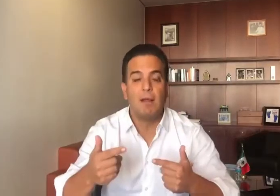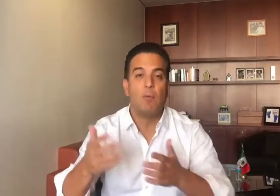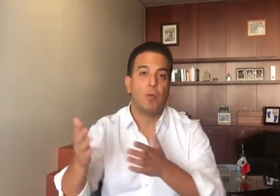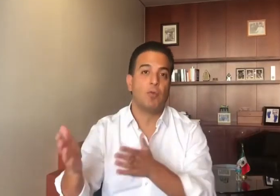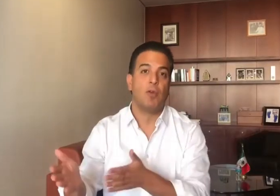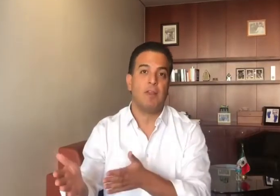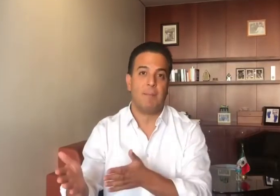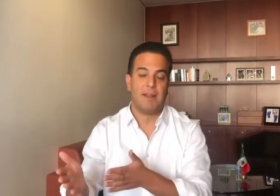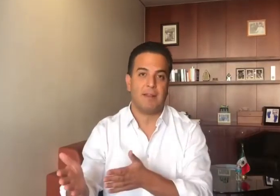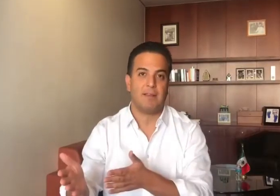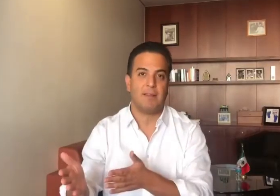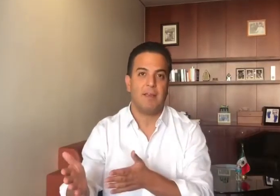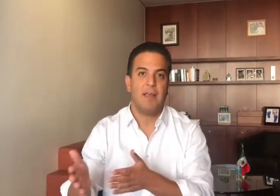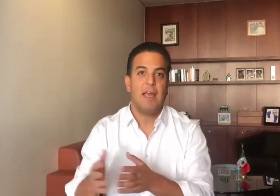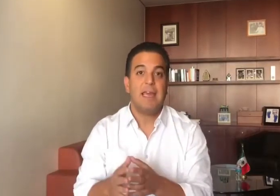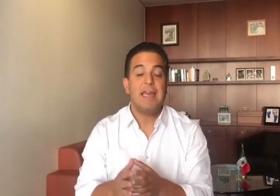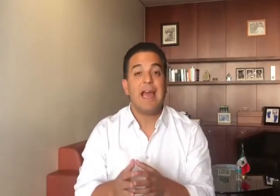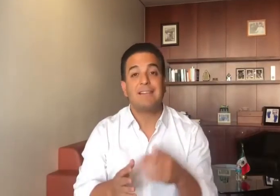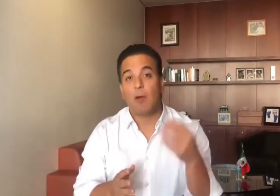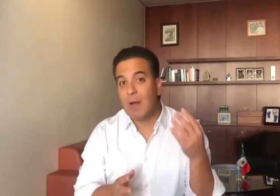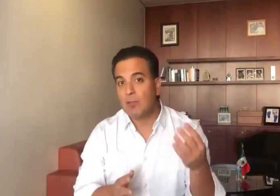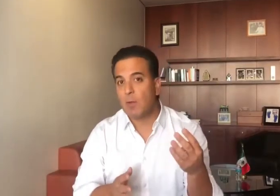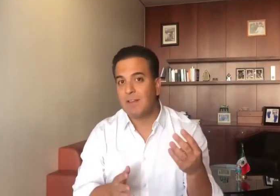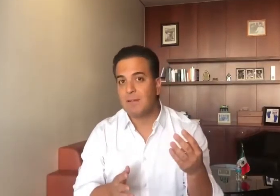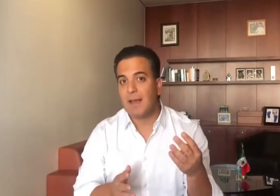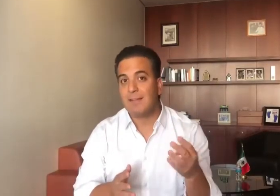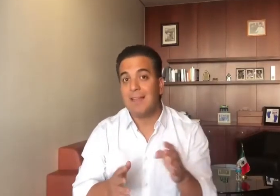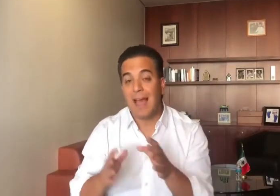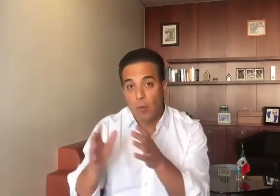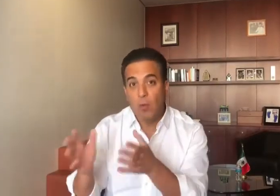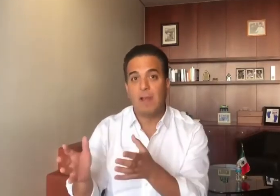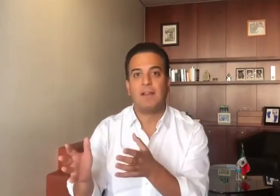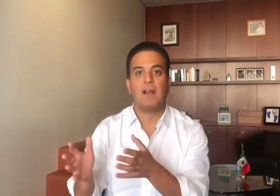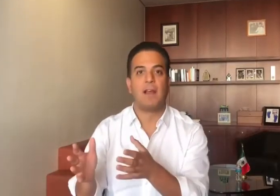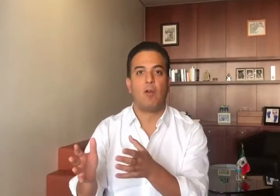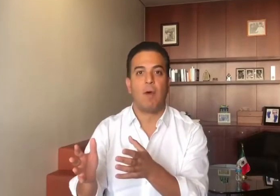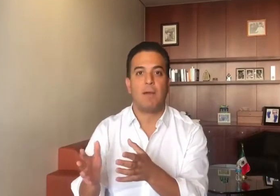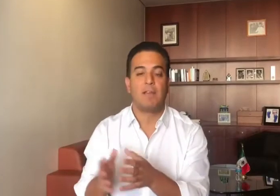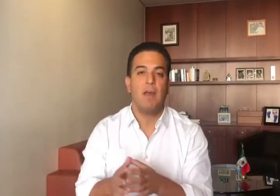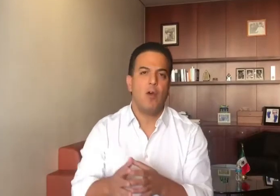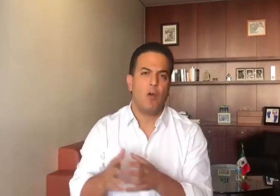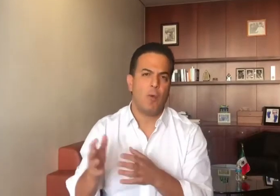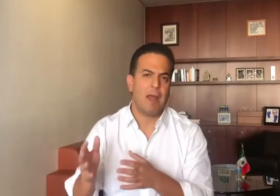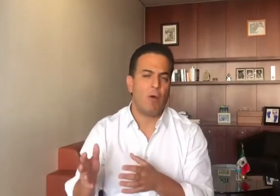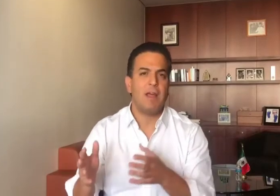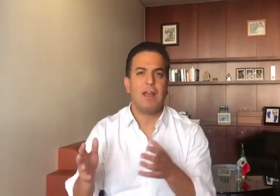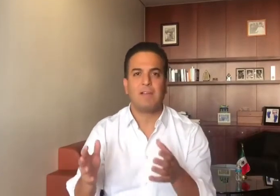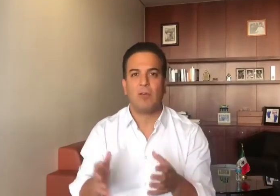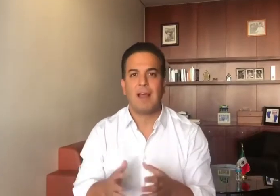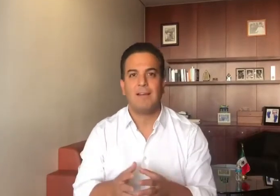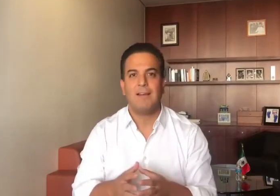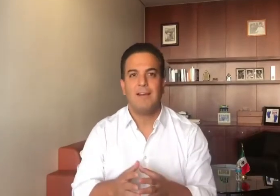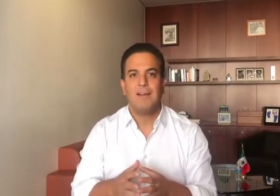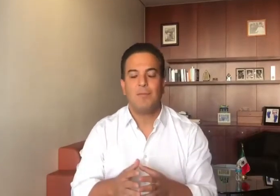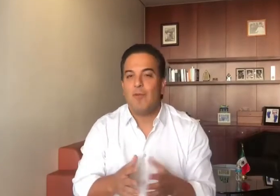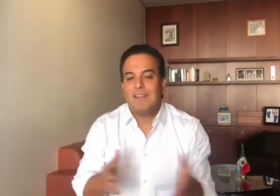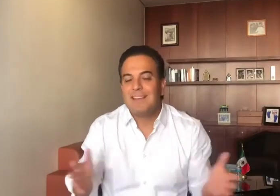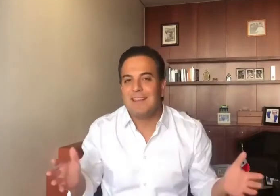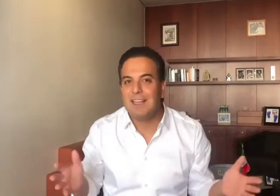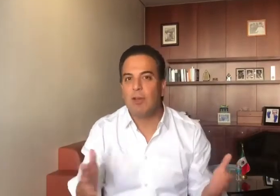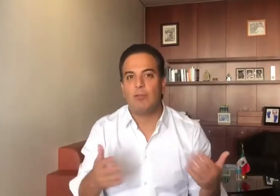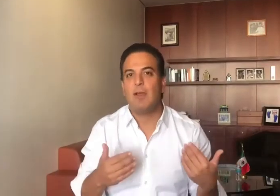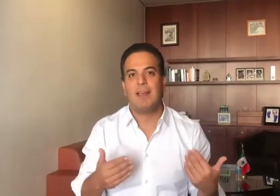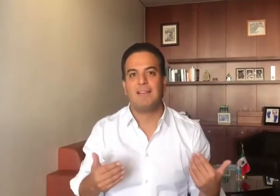doble de un productor independiente y hasta 4 veces más de algunas energías renovables como la eólica y la solar. Pues